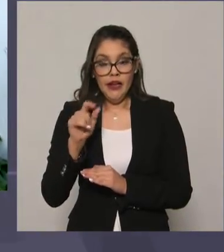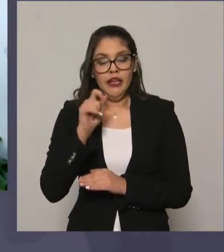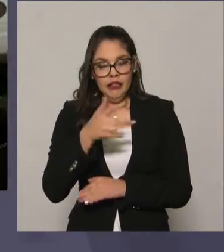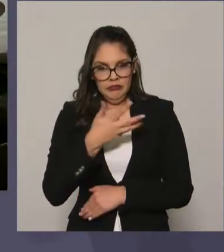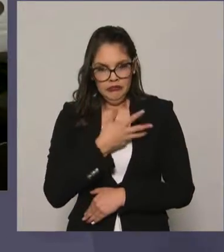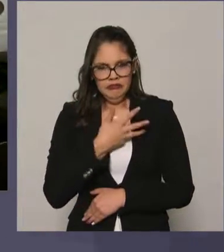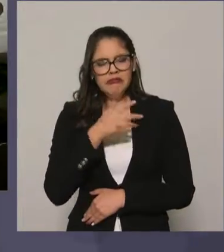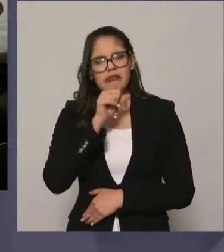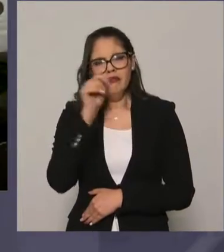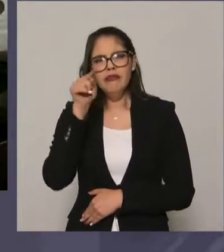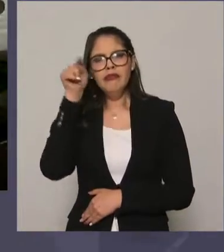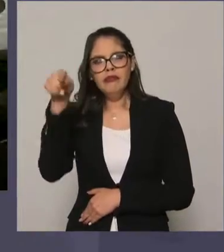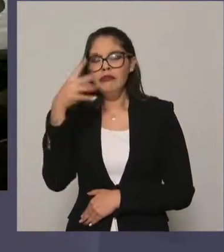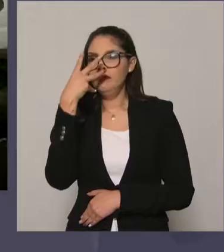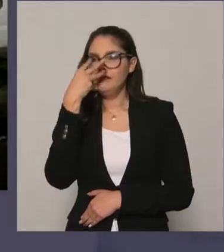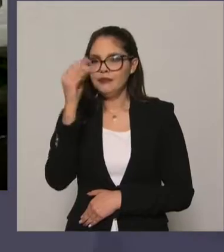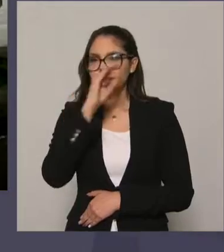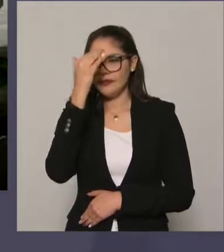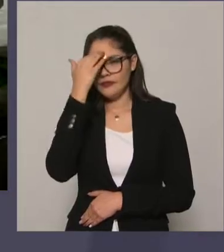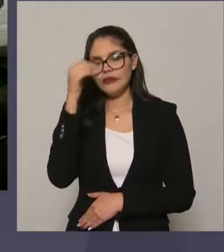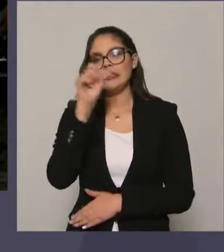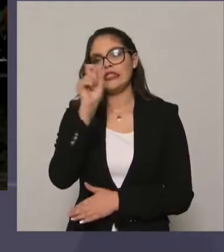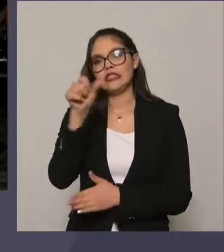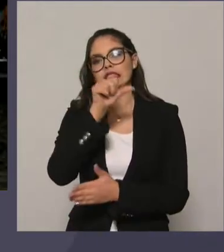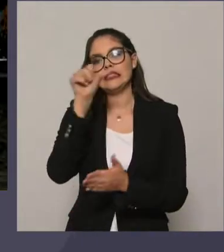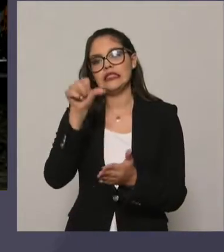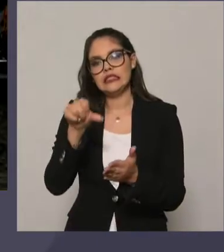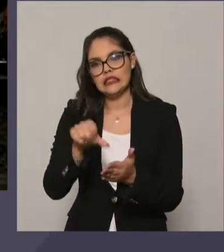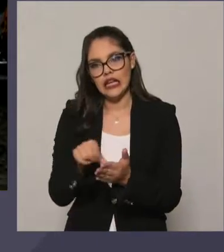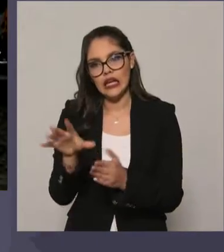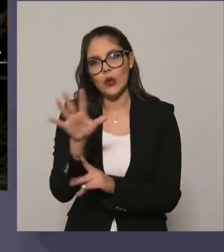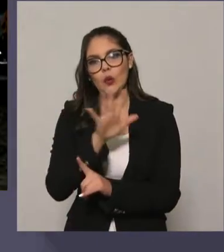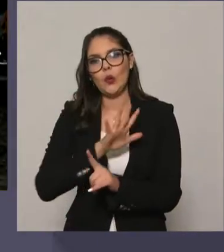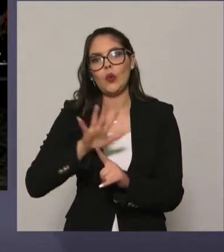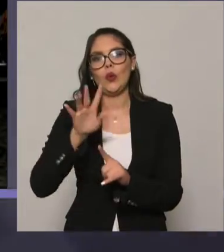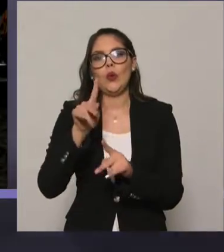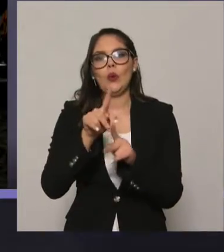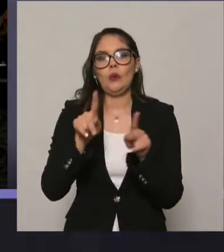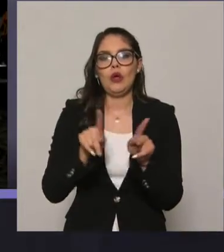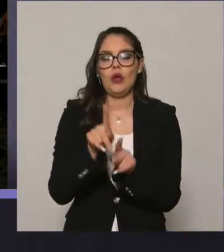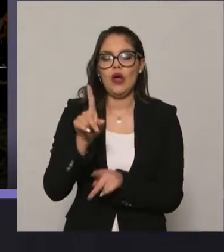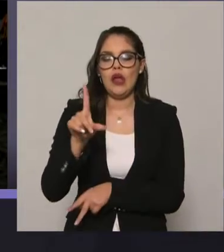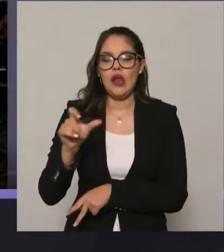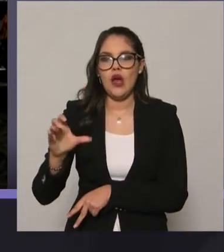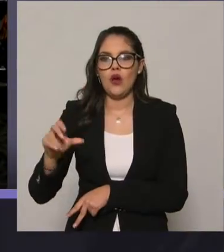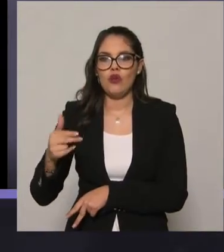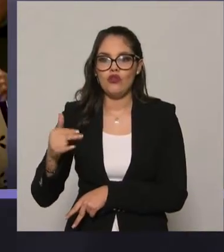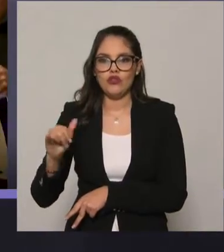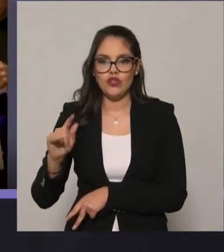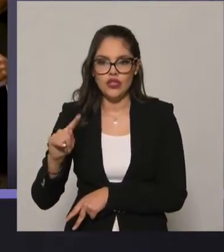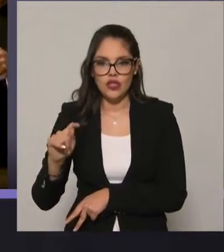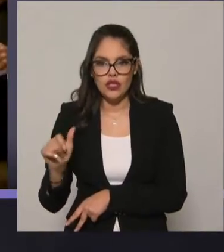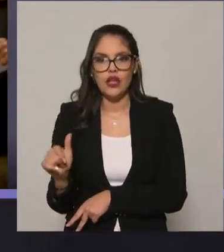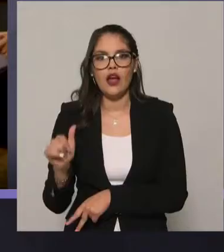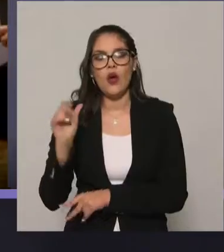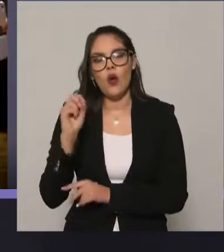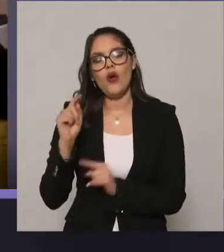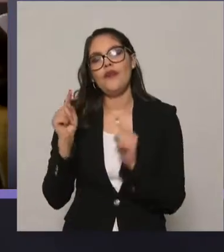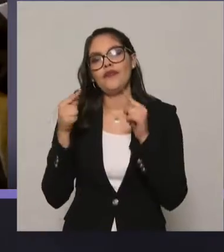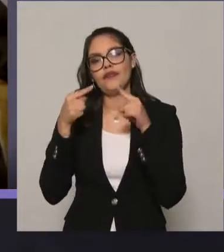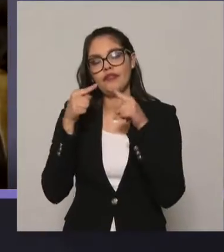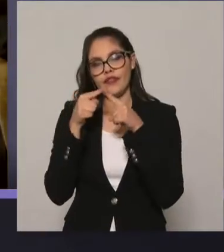hacer es conocer el centro histórico, la Plaza de la Conchita, puedes poner la